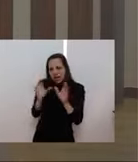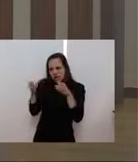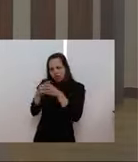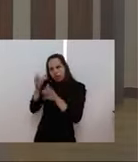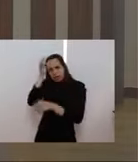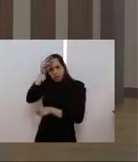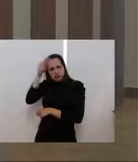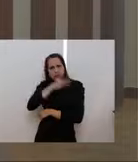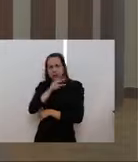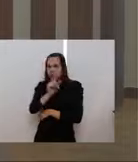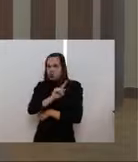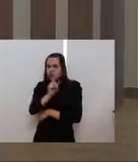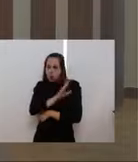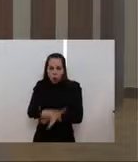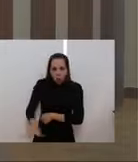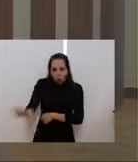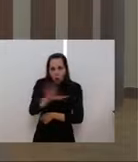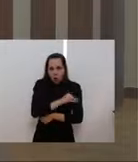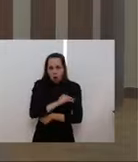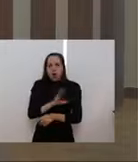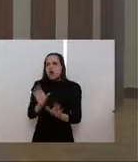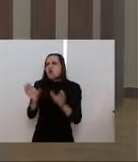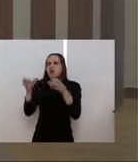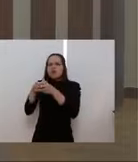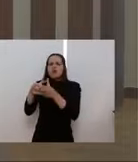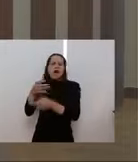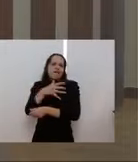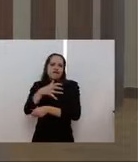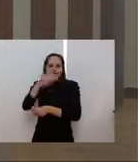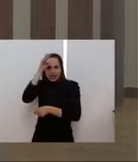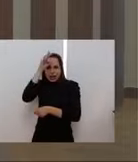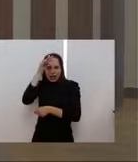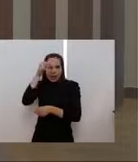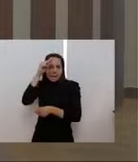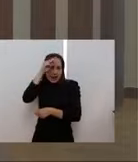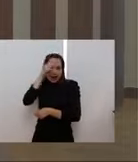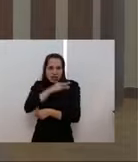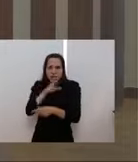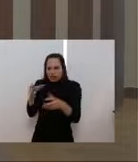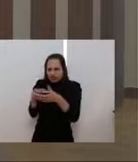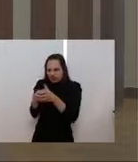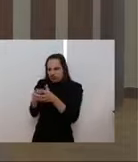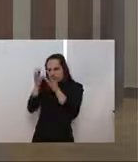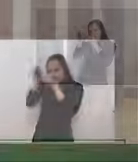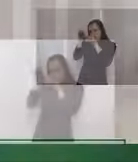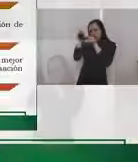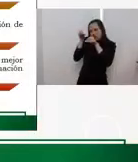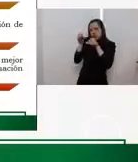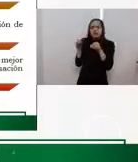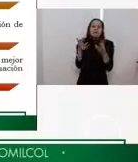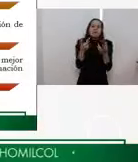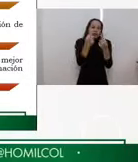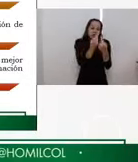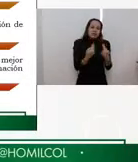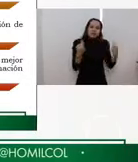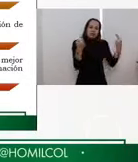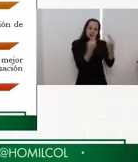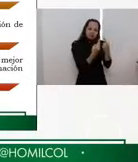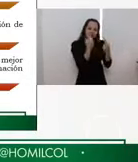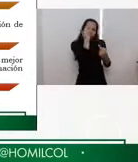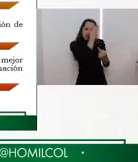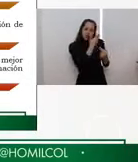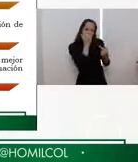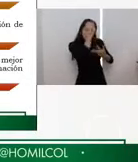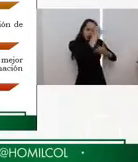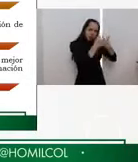militar formamos a todo el personal de las fuerzas militares y a quienes quisieron participar hicimos juntos hicimos revisión de la de la